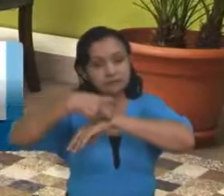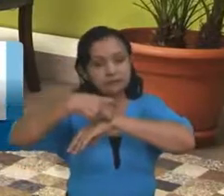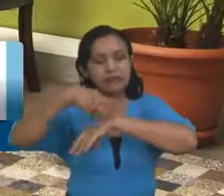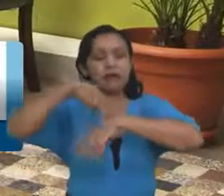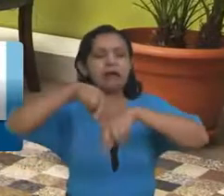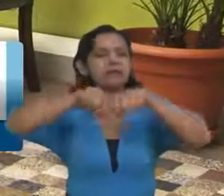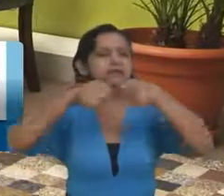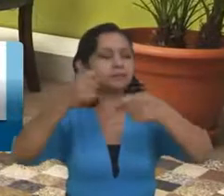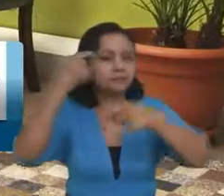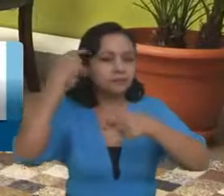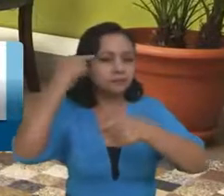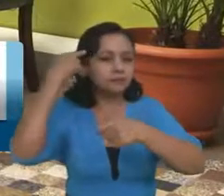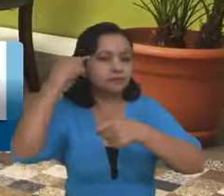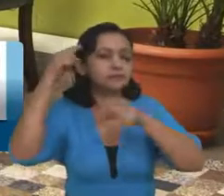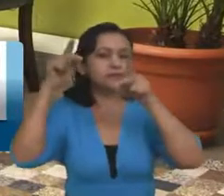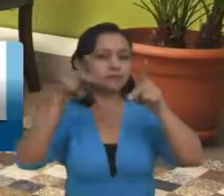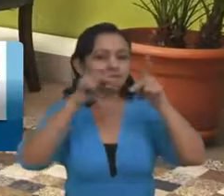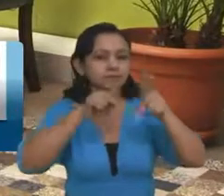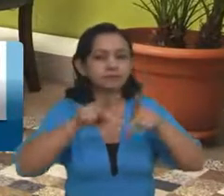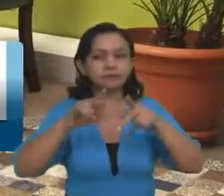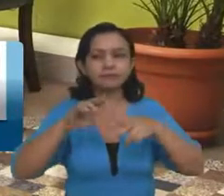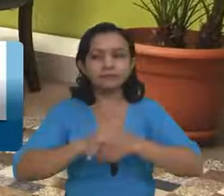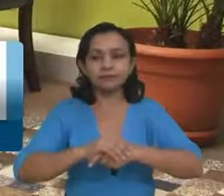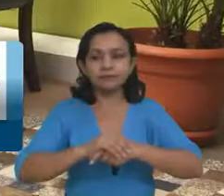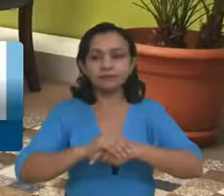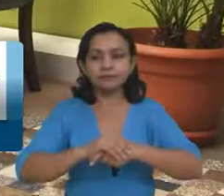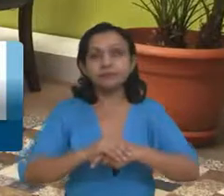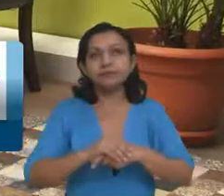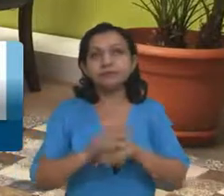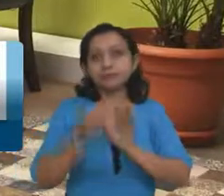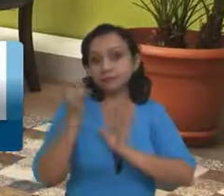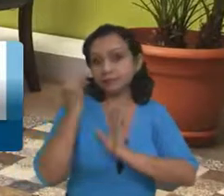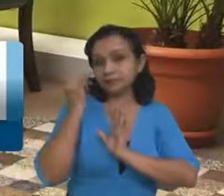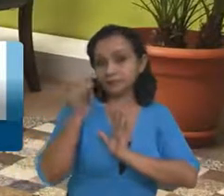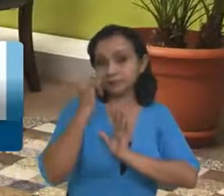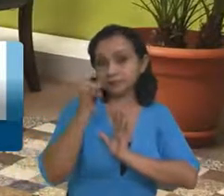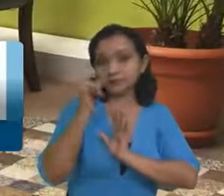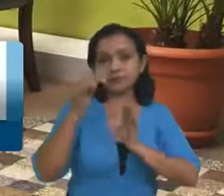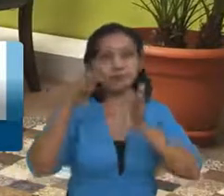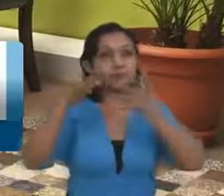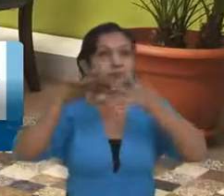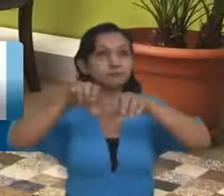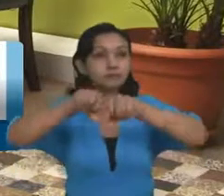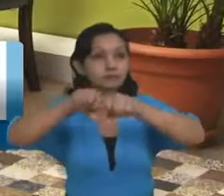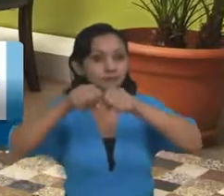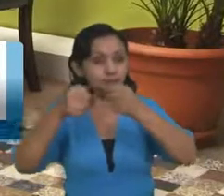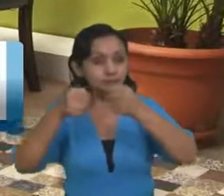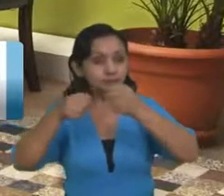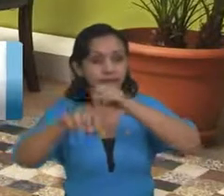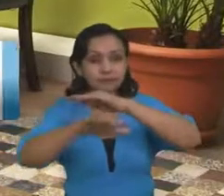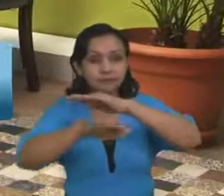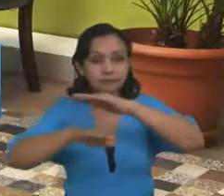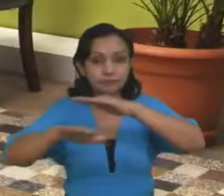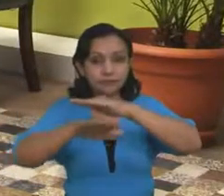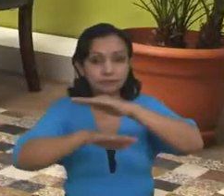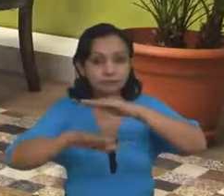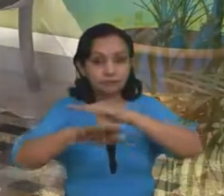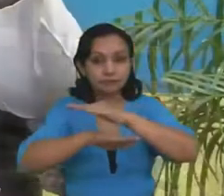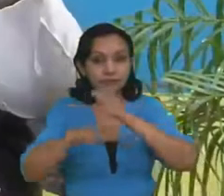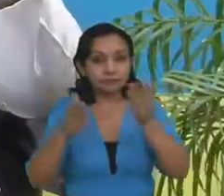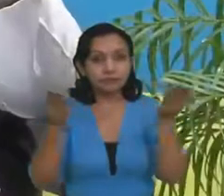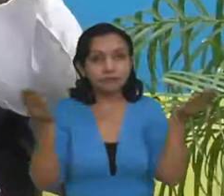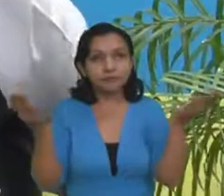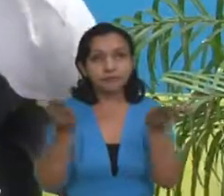fractura. Exacto. Entonces, una fractura, ¿verdad?, básicamente es